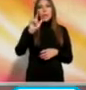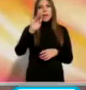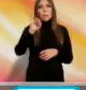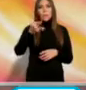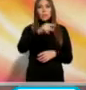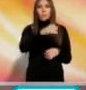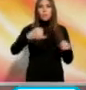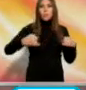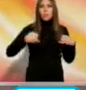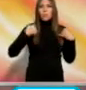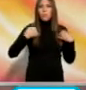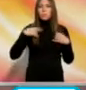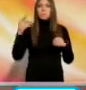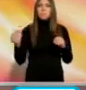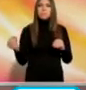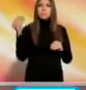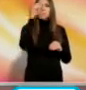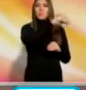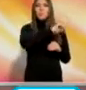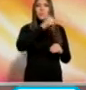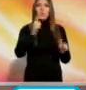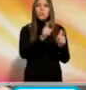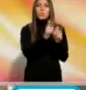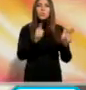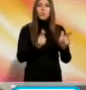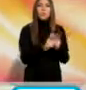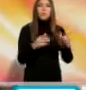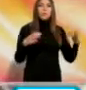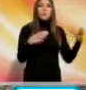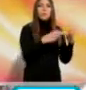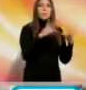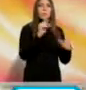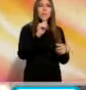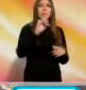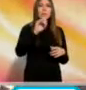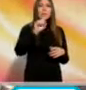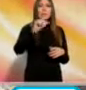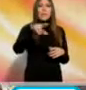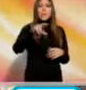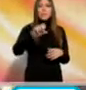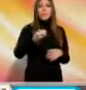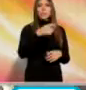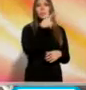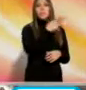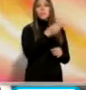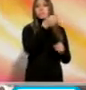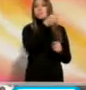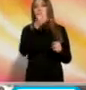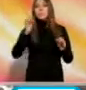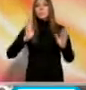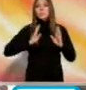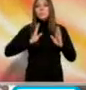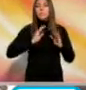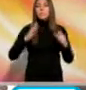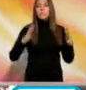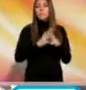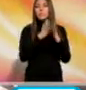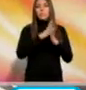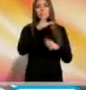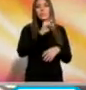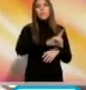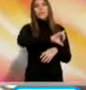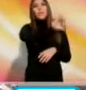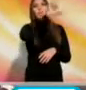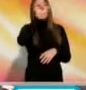se fue con los partisanos, es decir, con estos ejércitos informales, y después de la guerra, sus padres